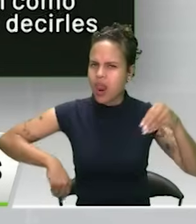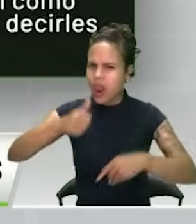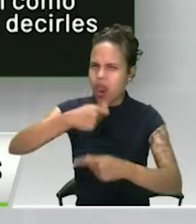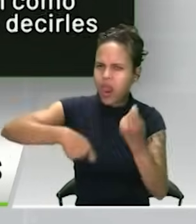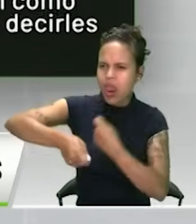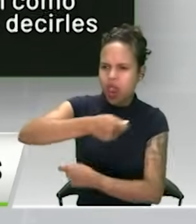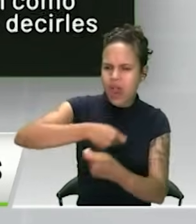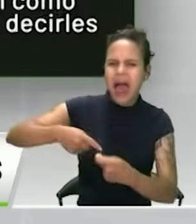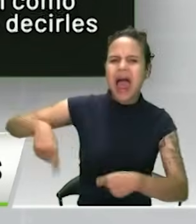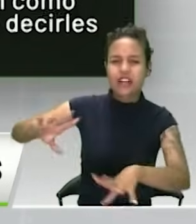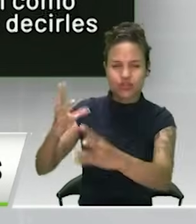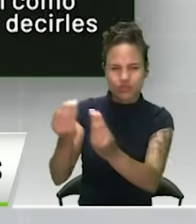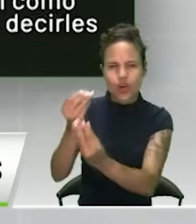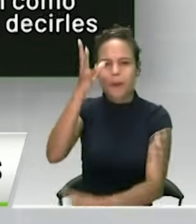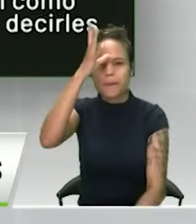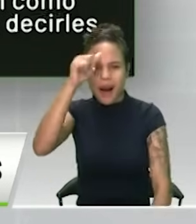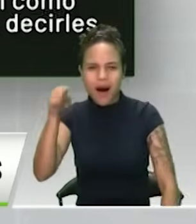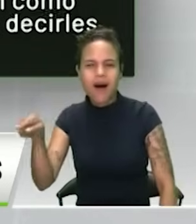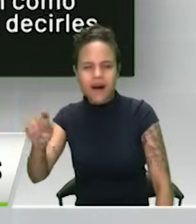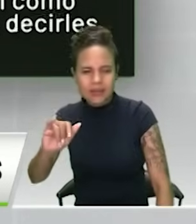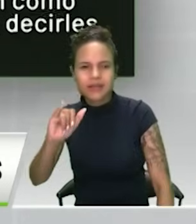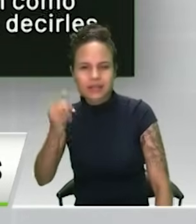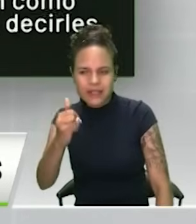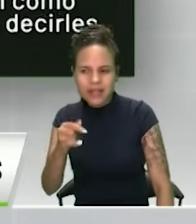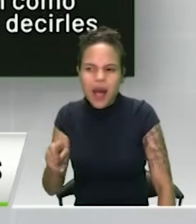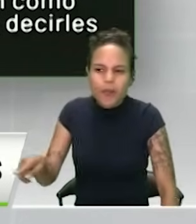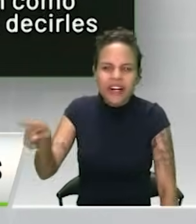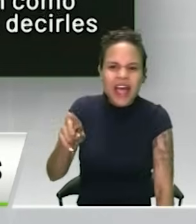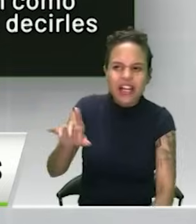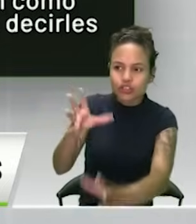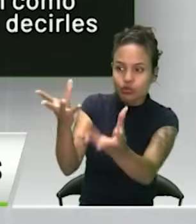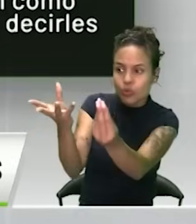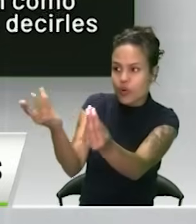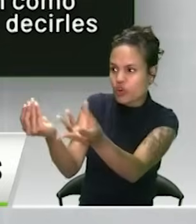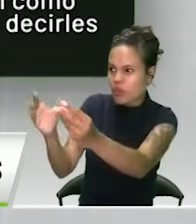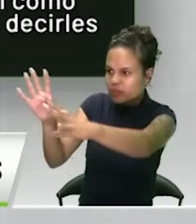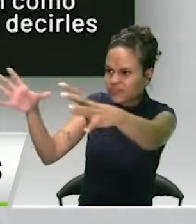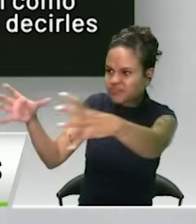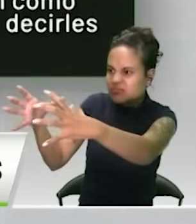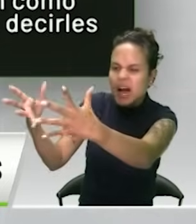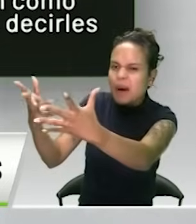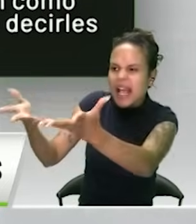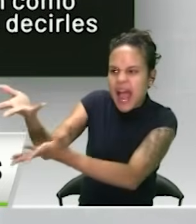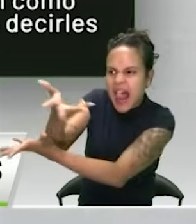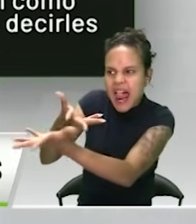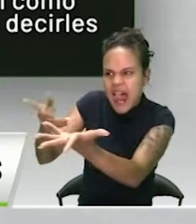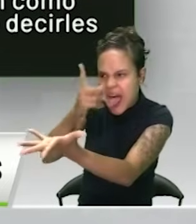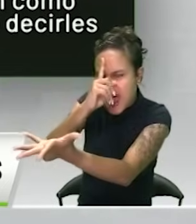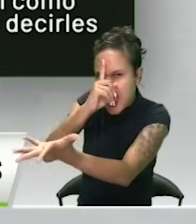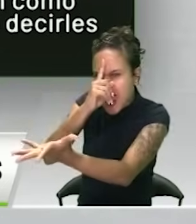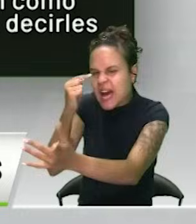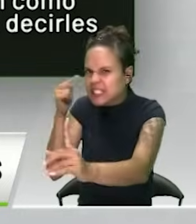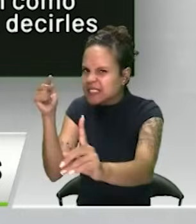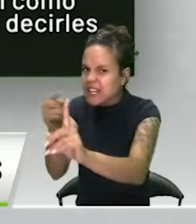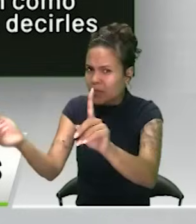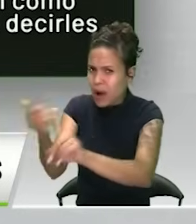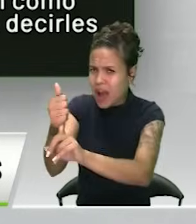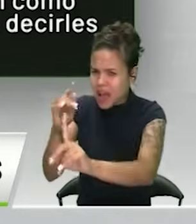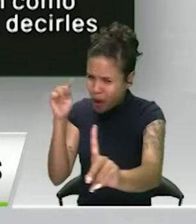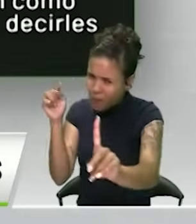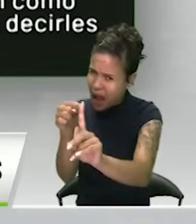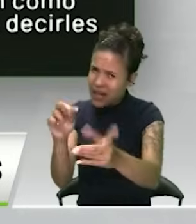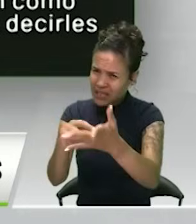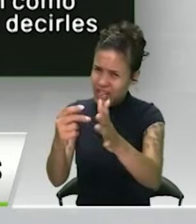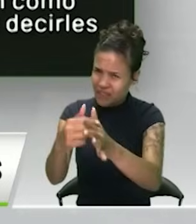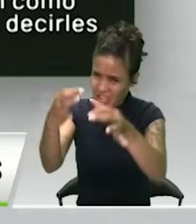medida, en el sentido de que se asocian para conseguir sus objetivos, y muchos no son objetivos honestos. Dígame